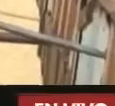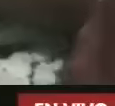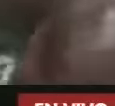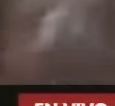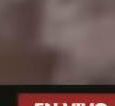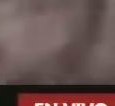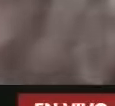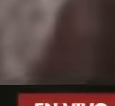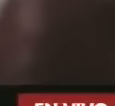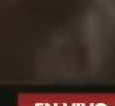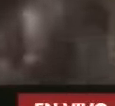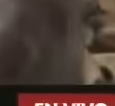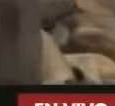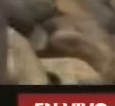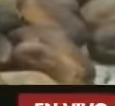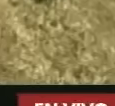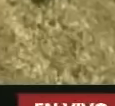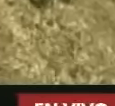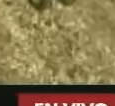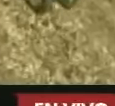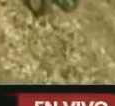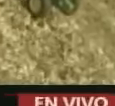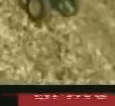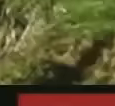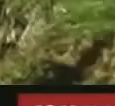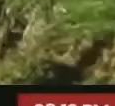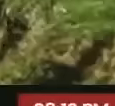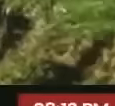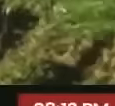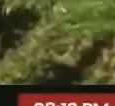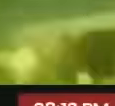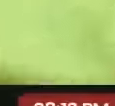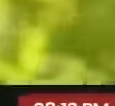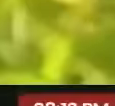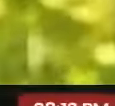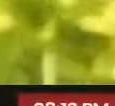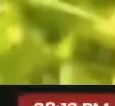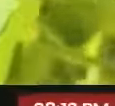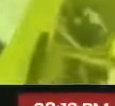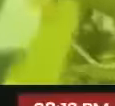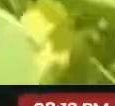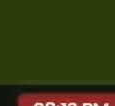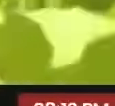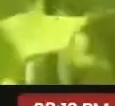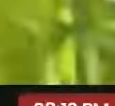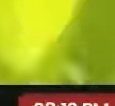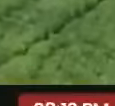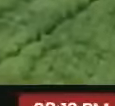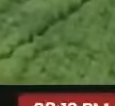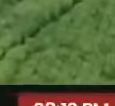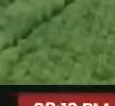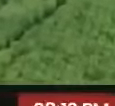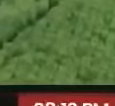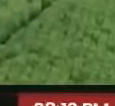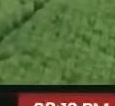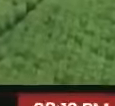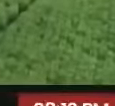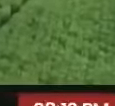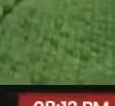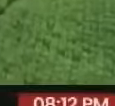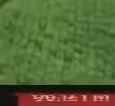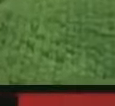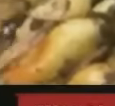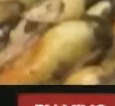El estado Monagas integra la zona económica especial productiva de Oriente, apuntalando en el cultivo de la soya con una capacidad instalada